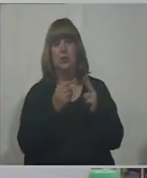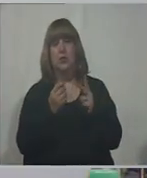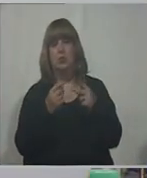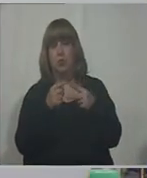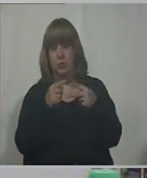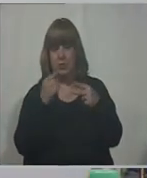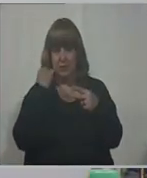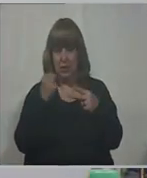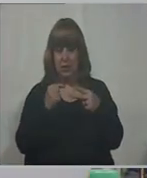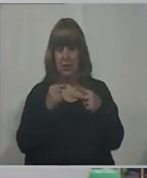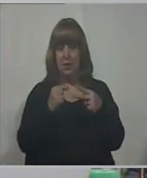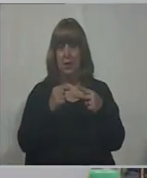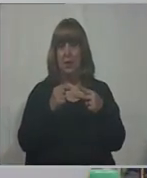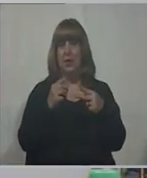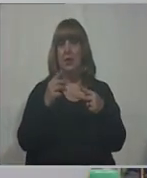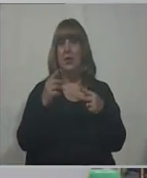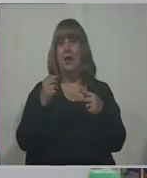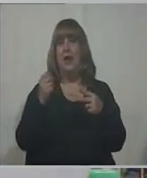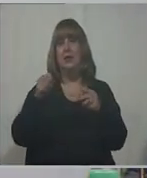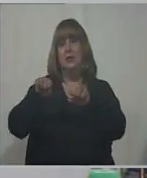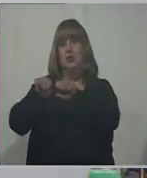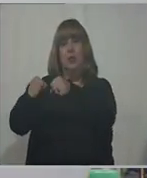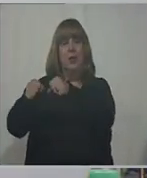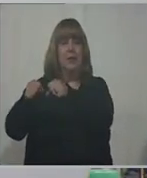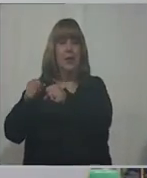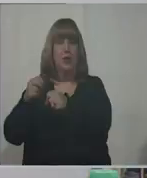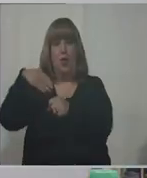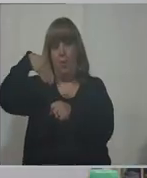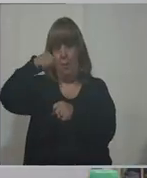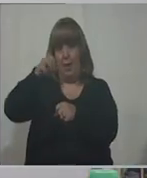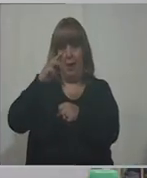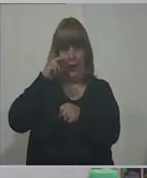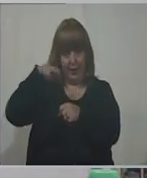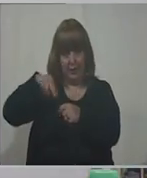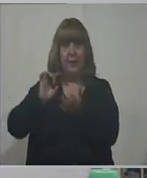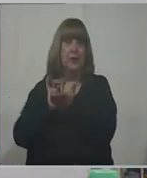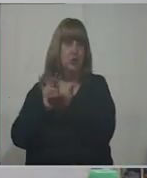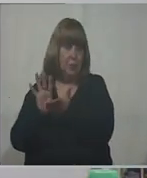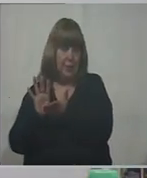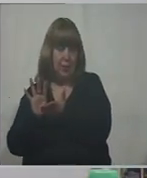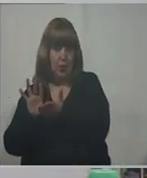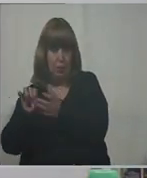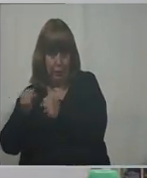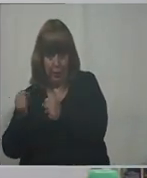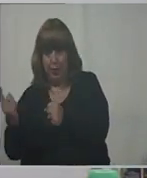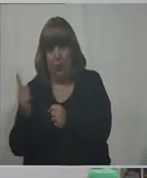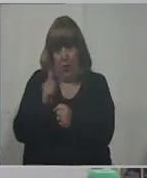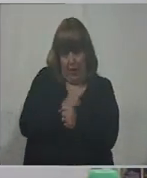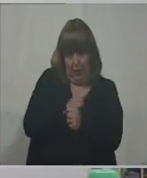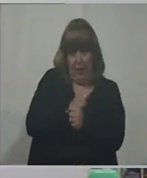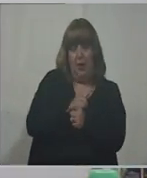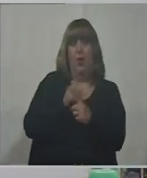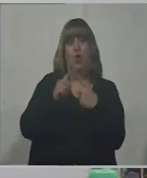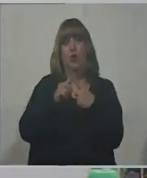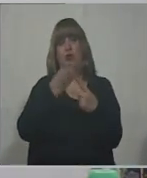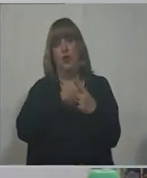el regreso de los futbolistas que estaban suspendidos. Seguramente Marín va a estar desde el arranque, lo mismo que Lucas Fernández. No se